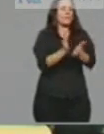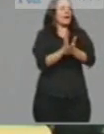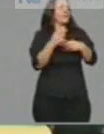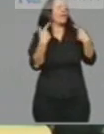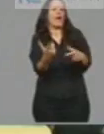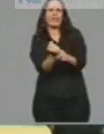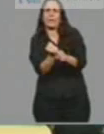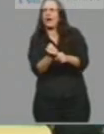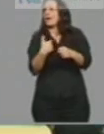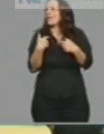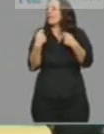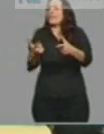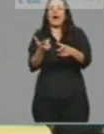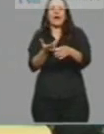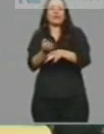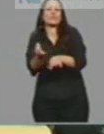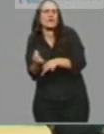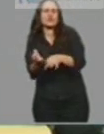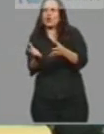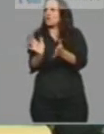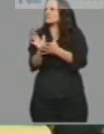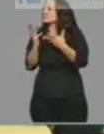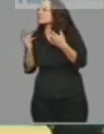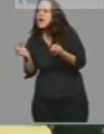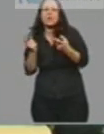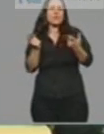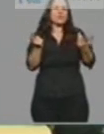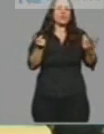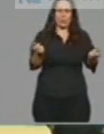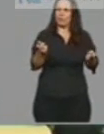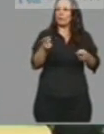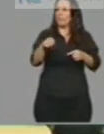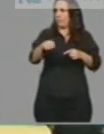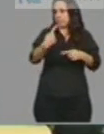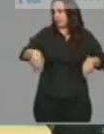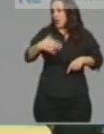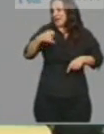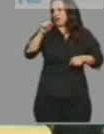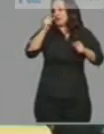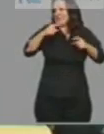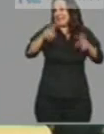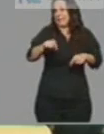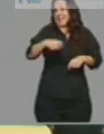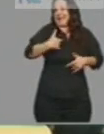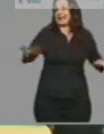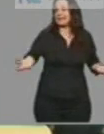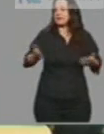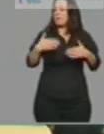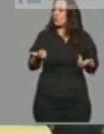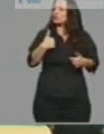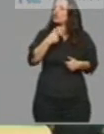para dar salud, educación y al mismo tiempo para hacer frente a nuestras obligaciones. Por estos motivos es que quería